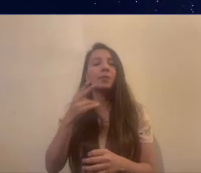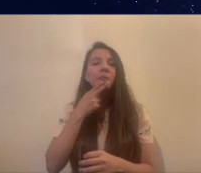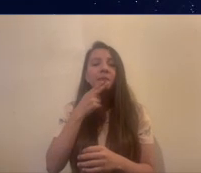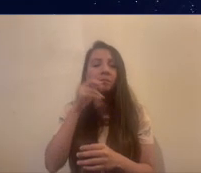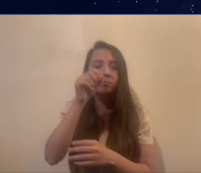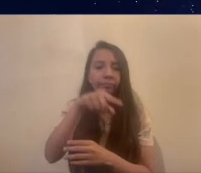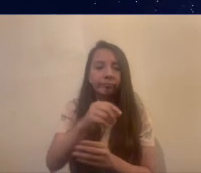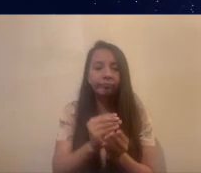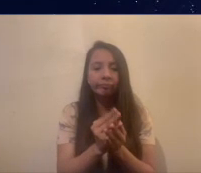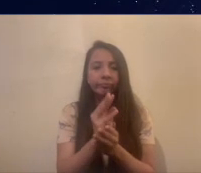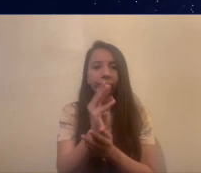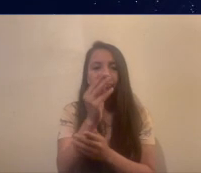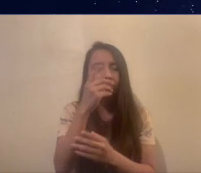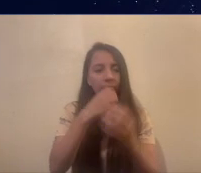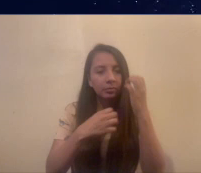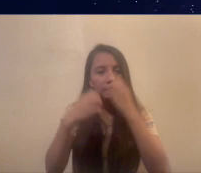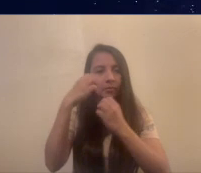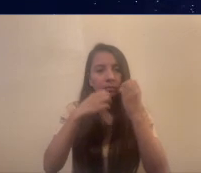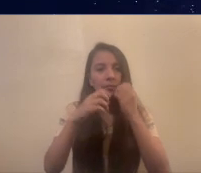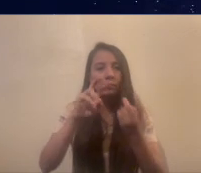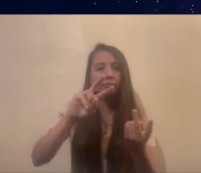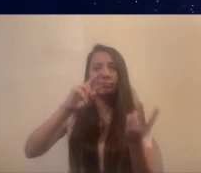grande.